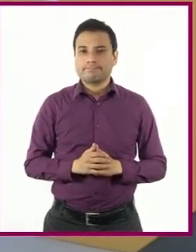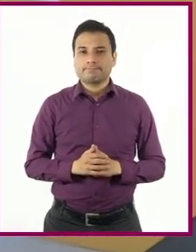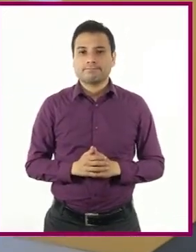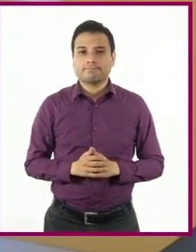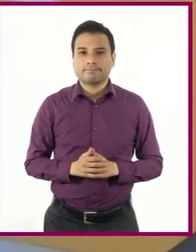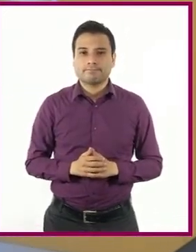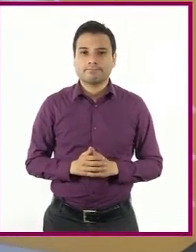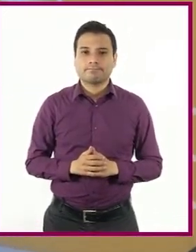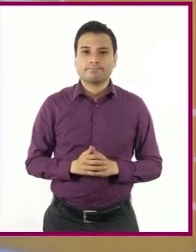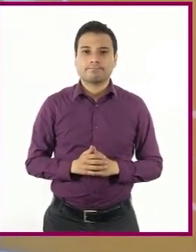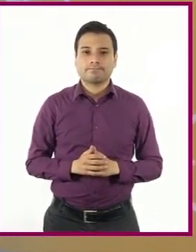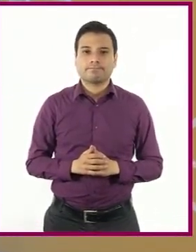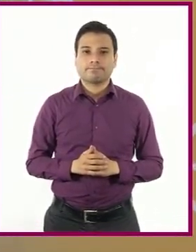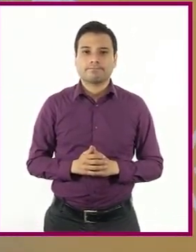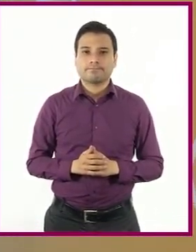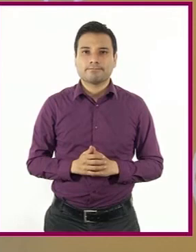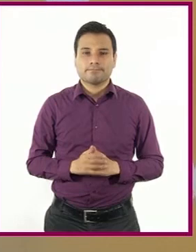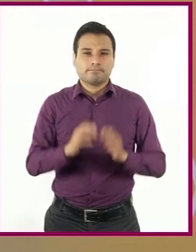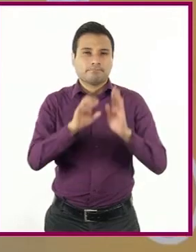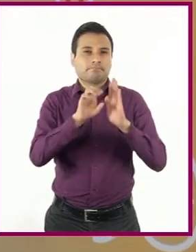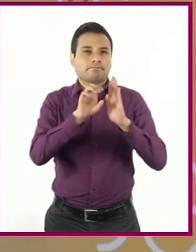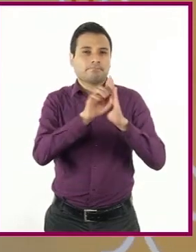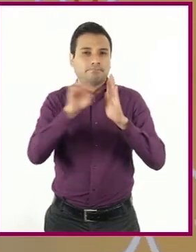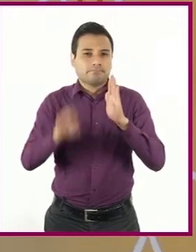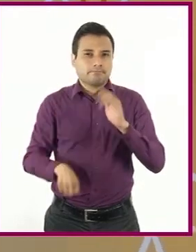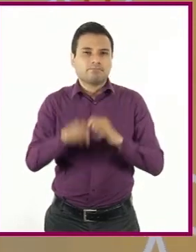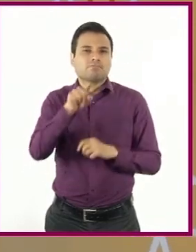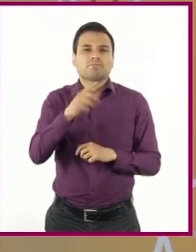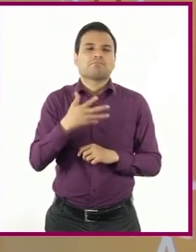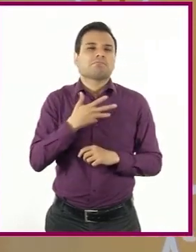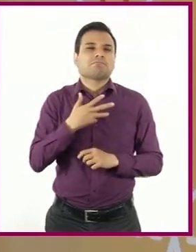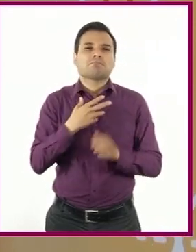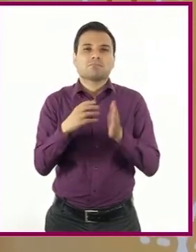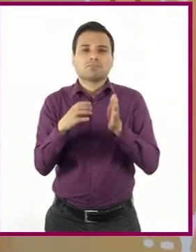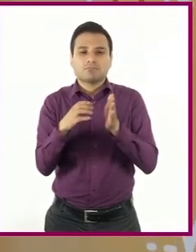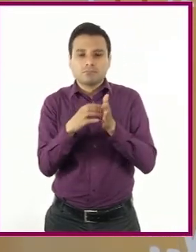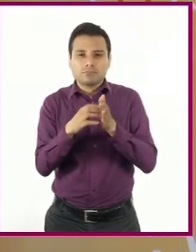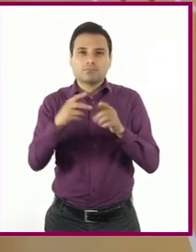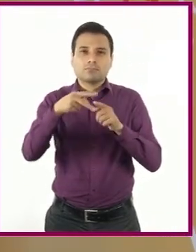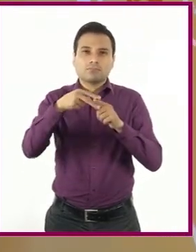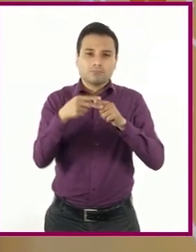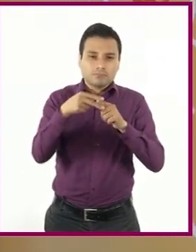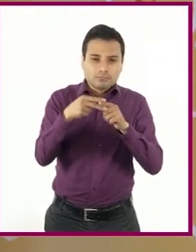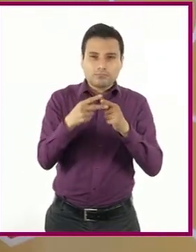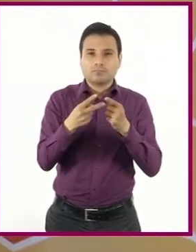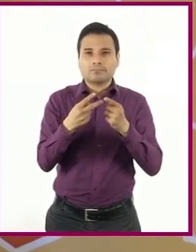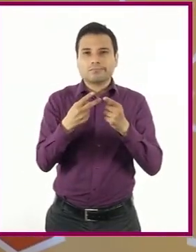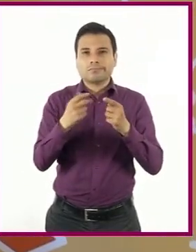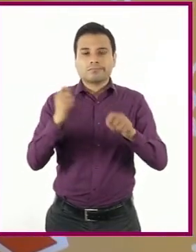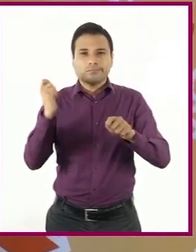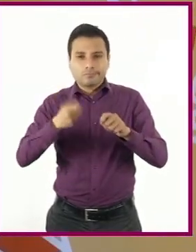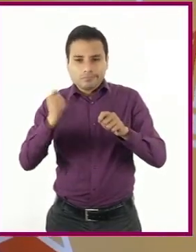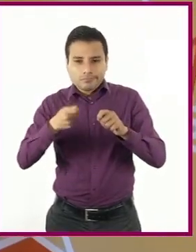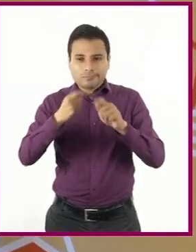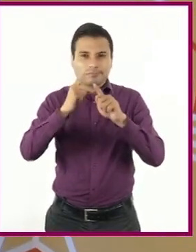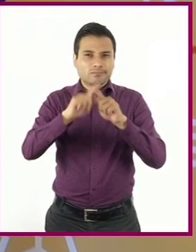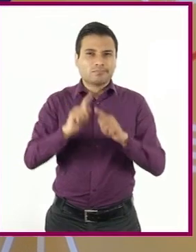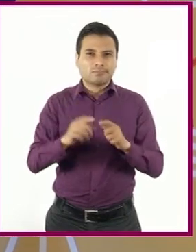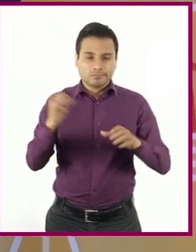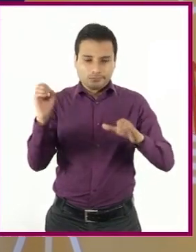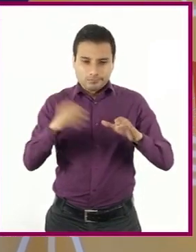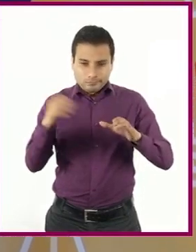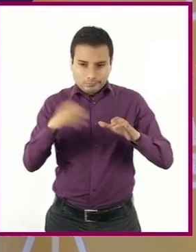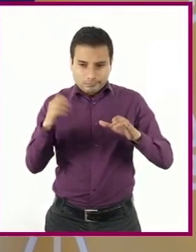Piensen que tienen una caja y reúnen distintas herramientas en su interior para que en su